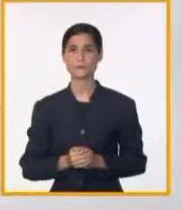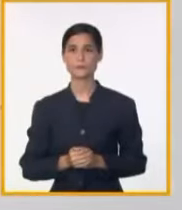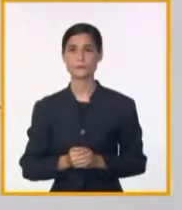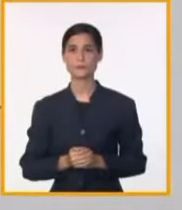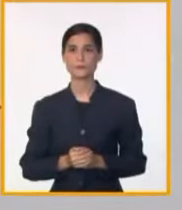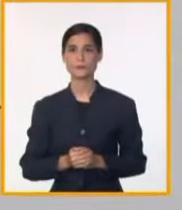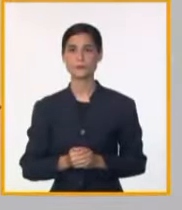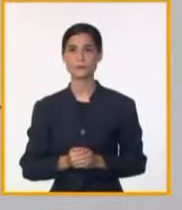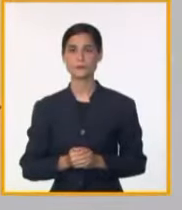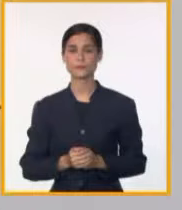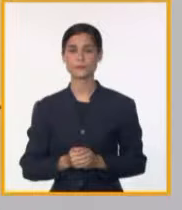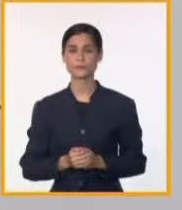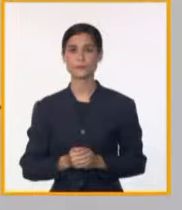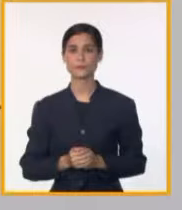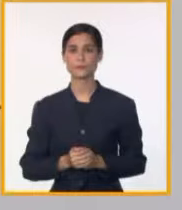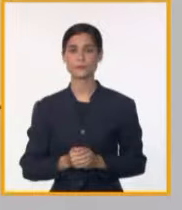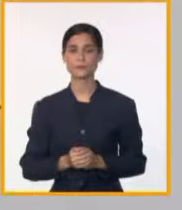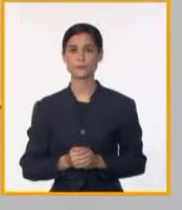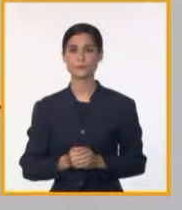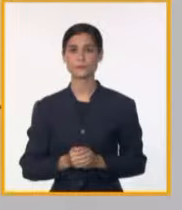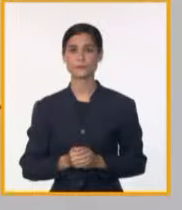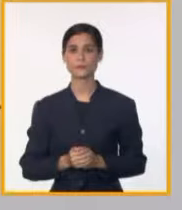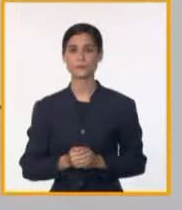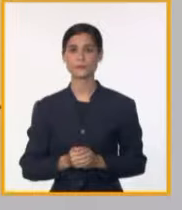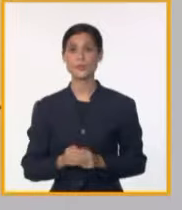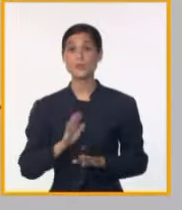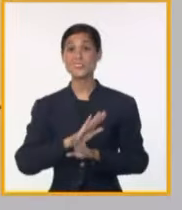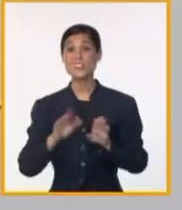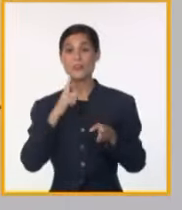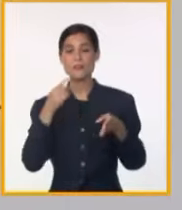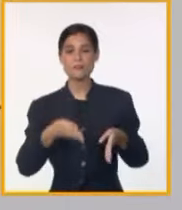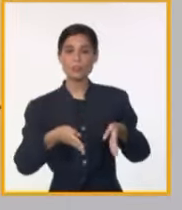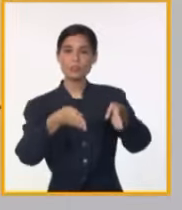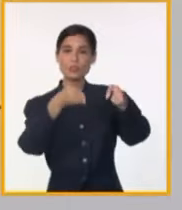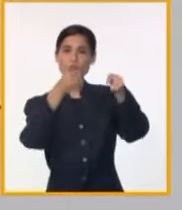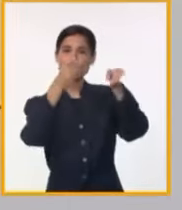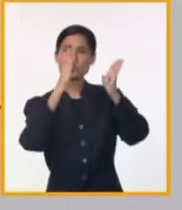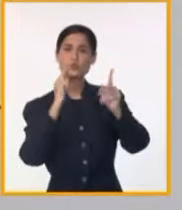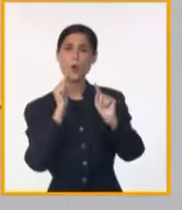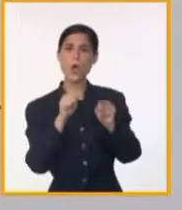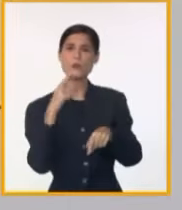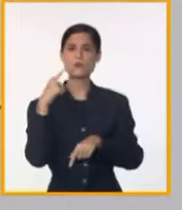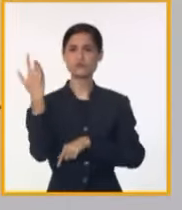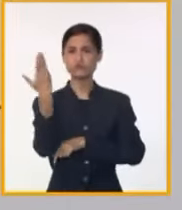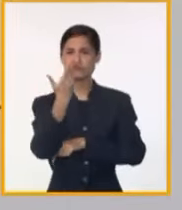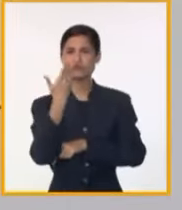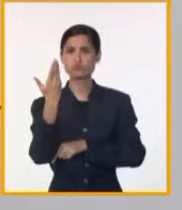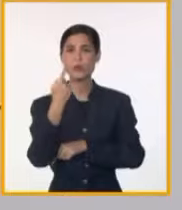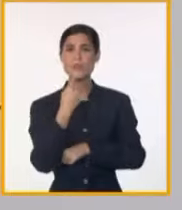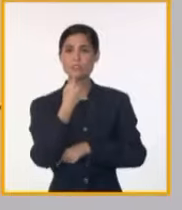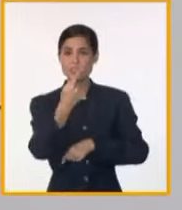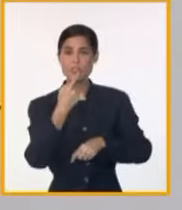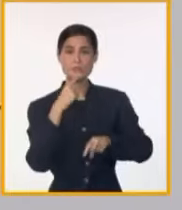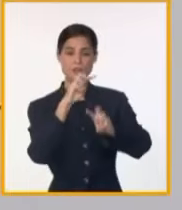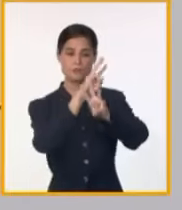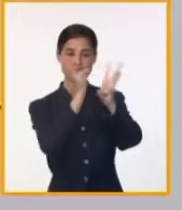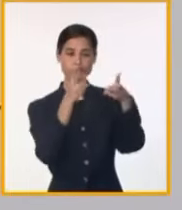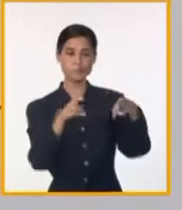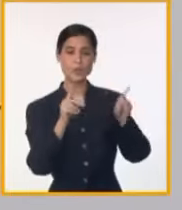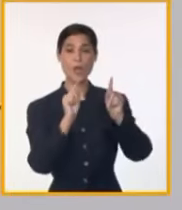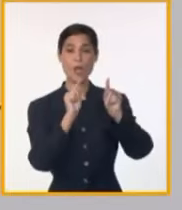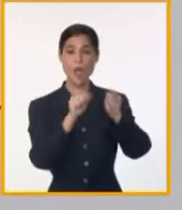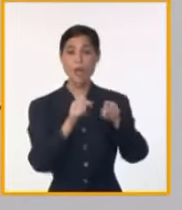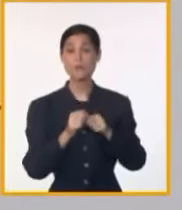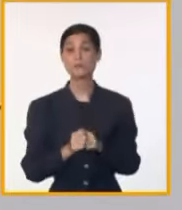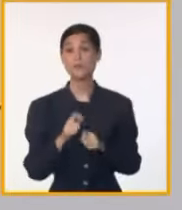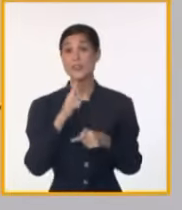país bueno el instituto de meteorología está hablando del deterioro de las condiciones del tiempo en el occidente de